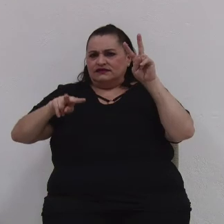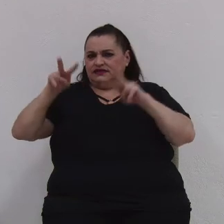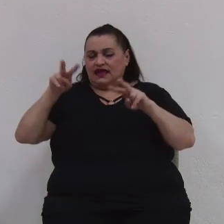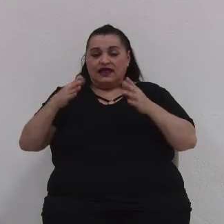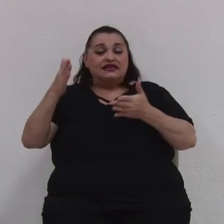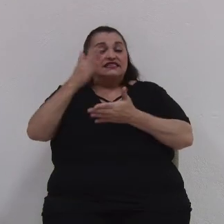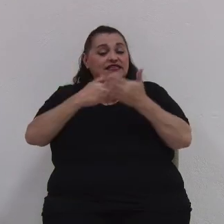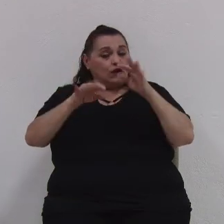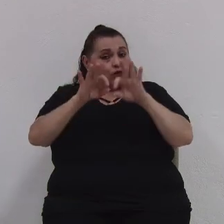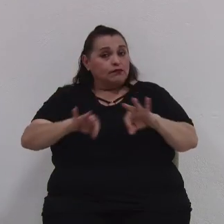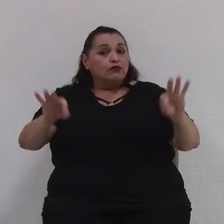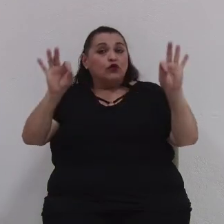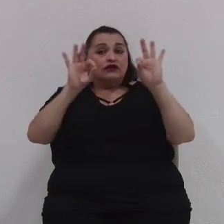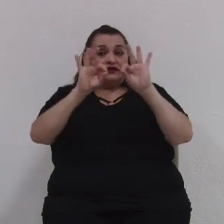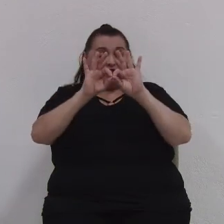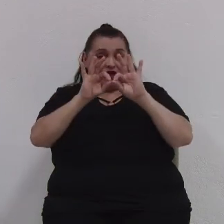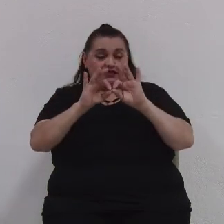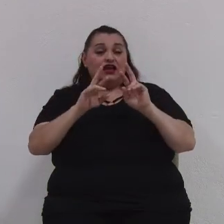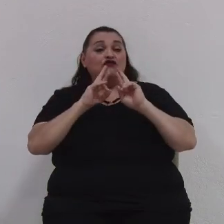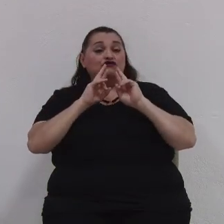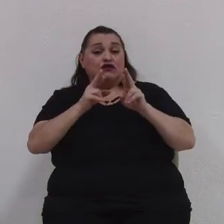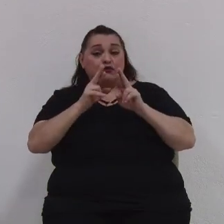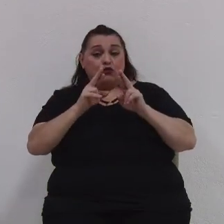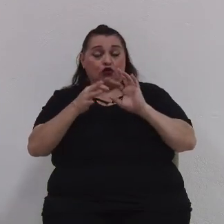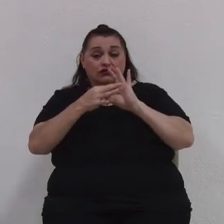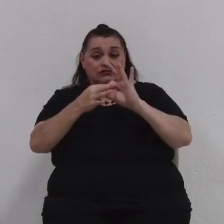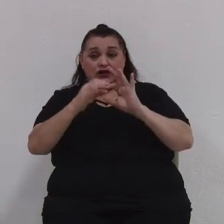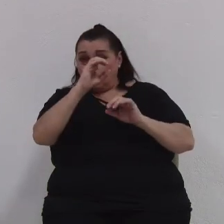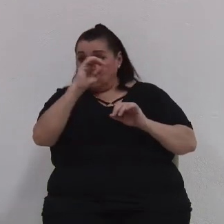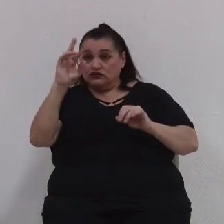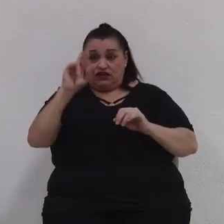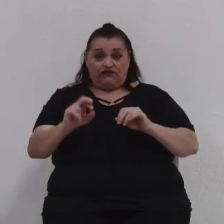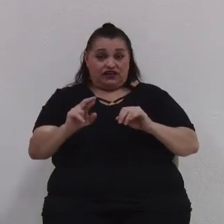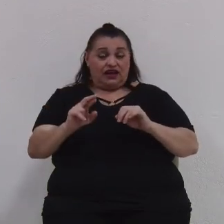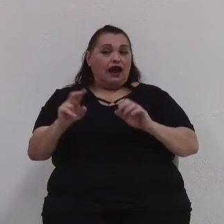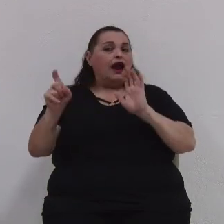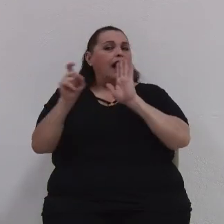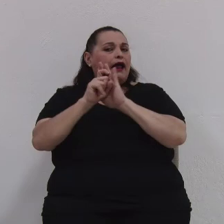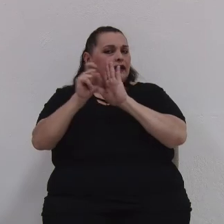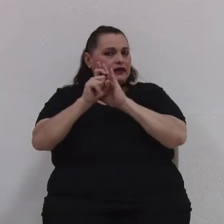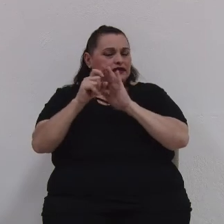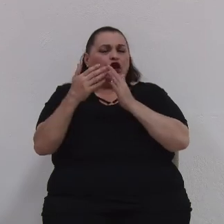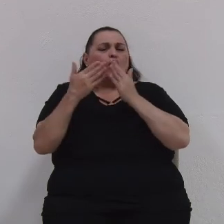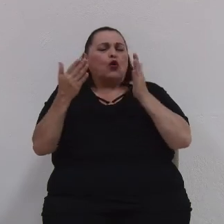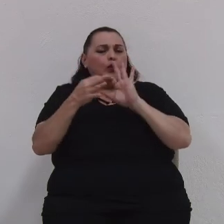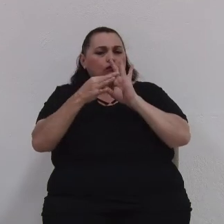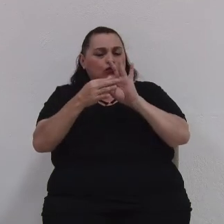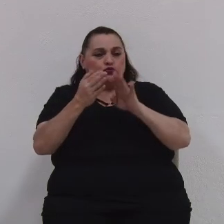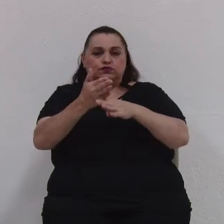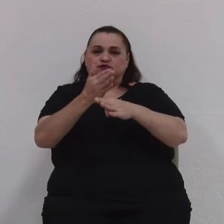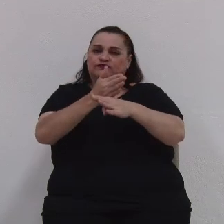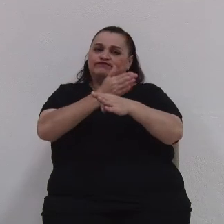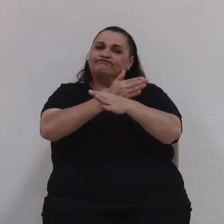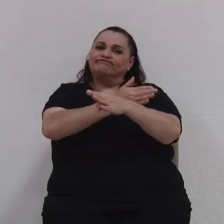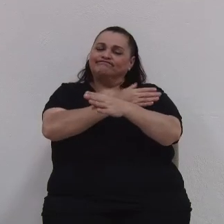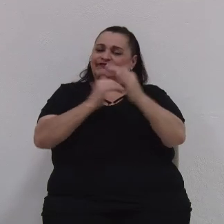algo esencial y el reporte respecto a Costa Rica alerta sobre cómo se han acrecentado